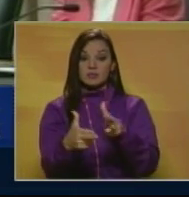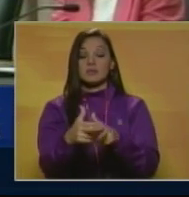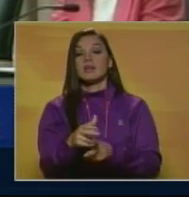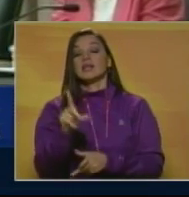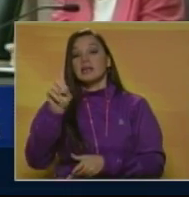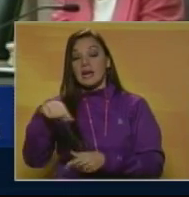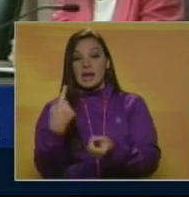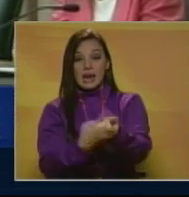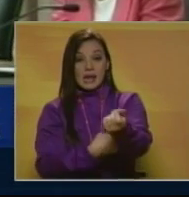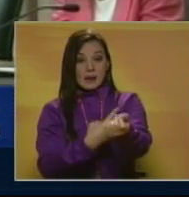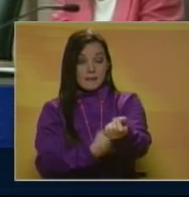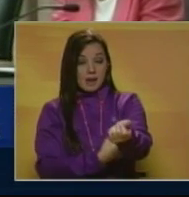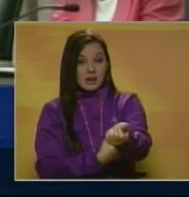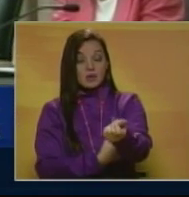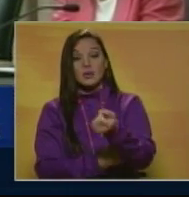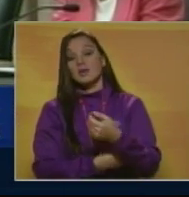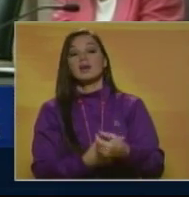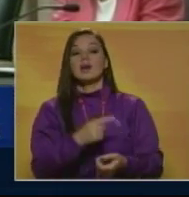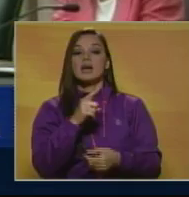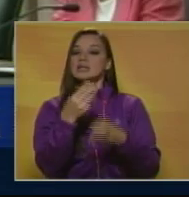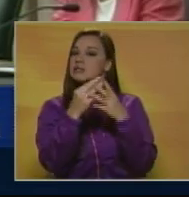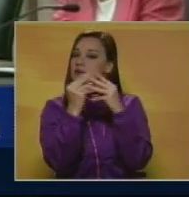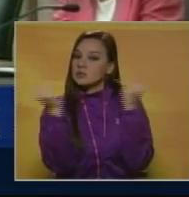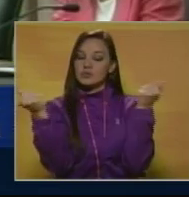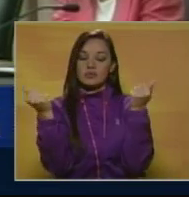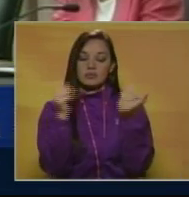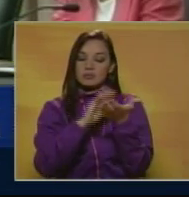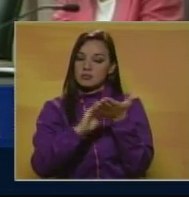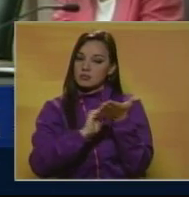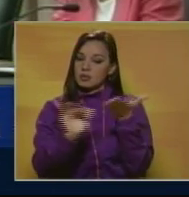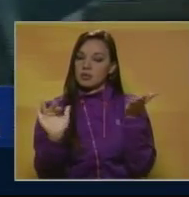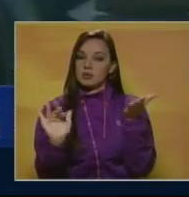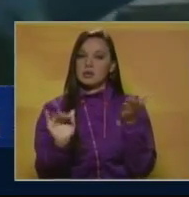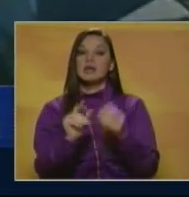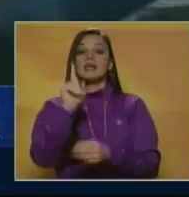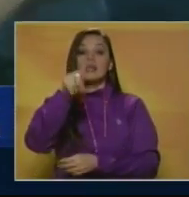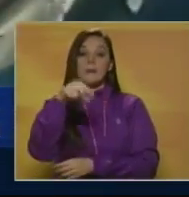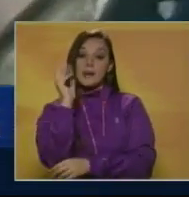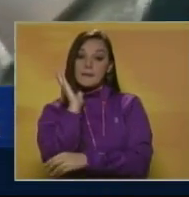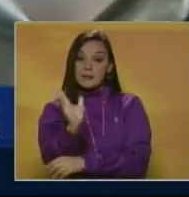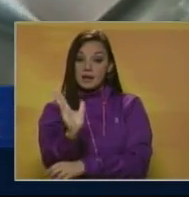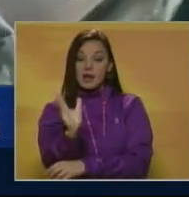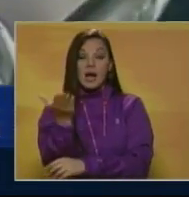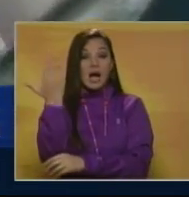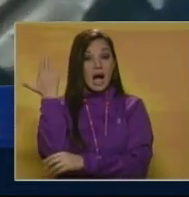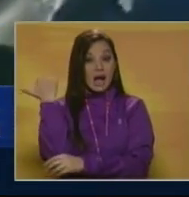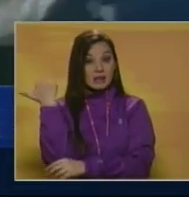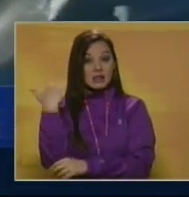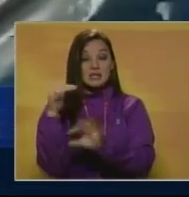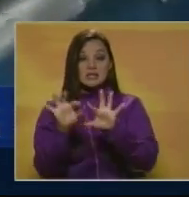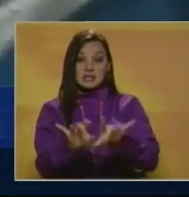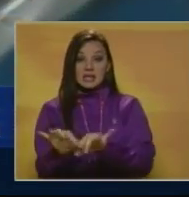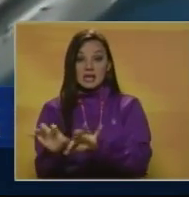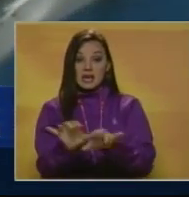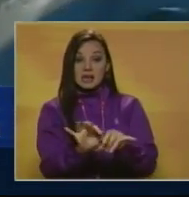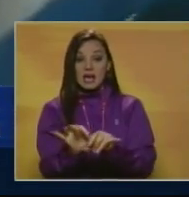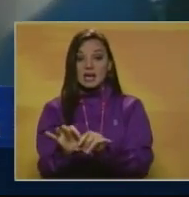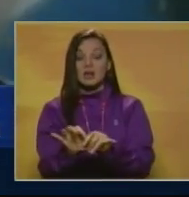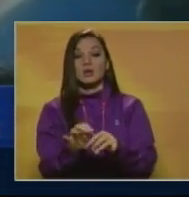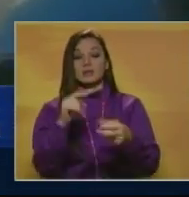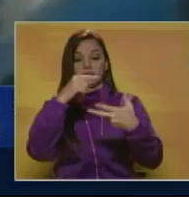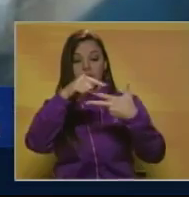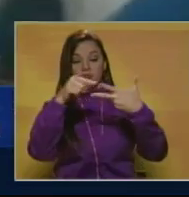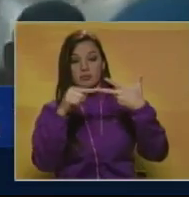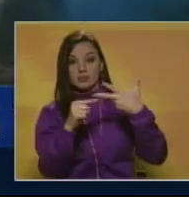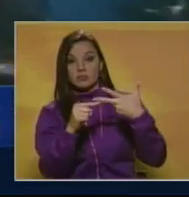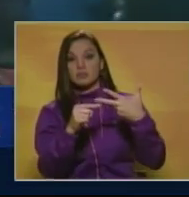mientras que su hermano Mario Sigiliano fue absuelto. También fueron condenados los exsecretarios de Transporte Ricardo Jaime y Juan Pablo